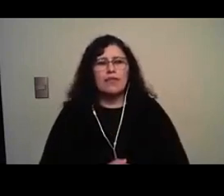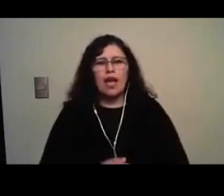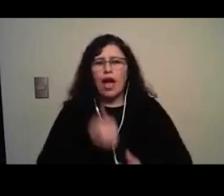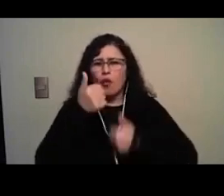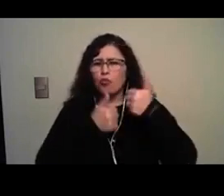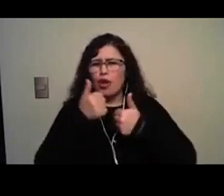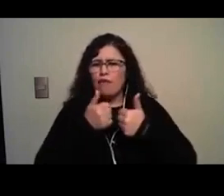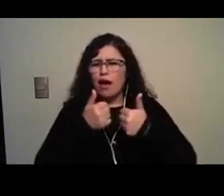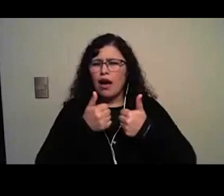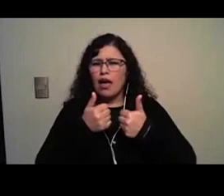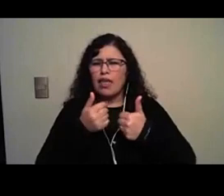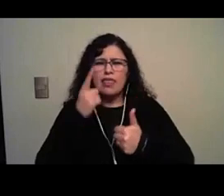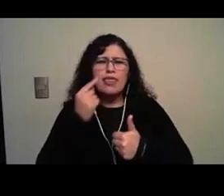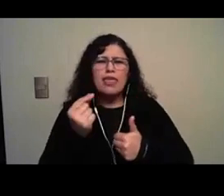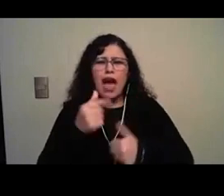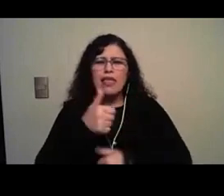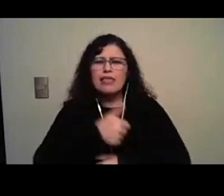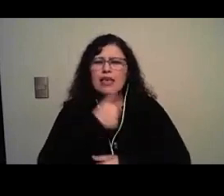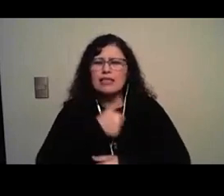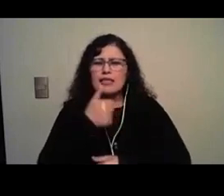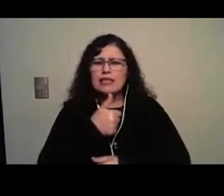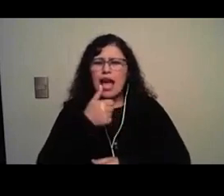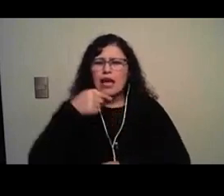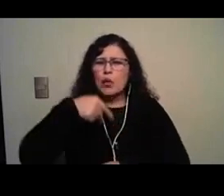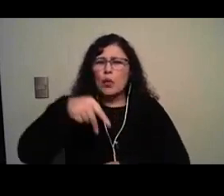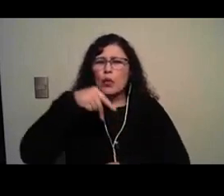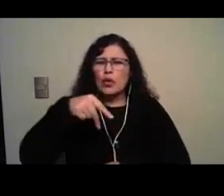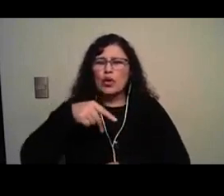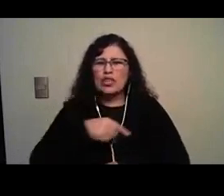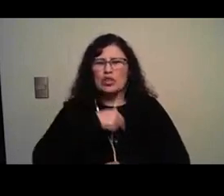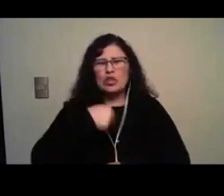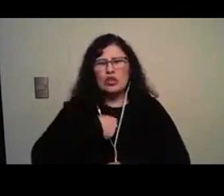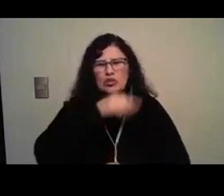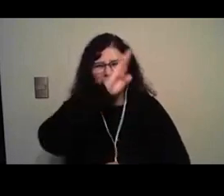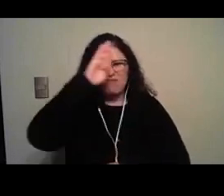es el día 16. Tengo hartas cosas en la cabeza, ya, pero